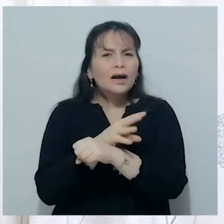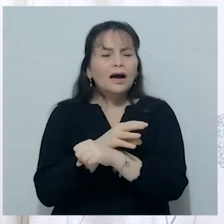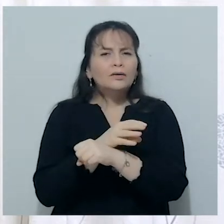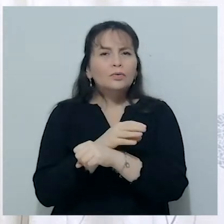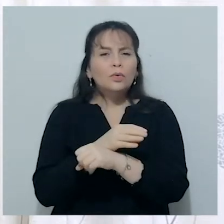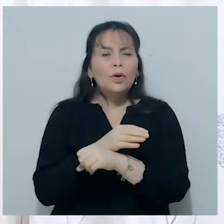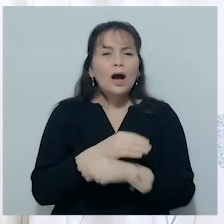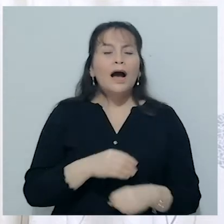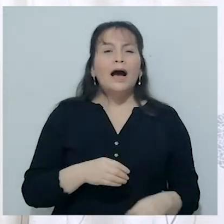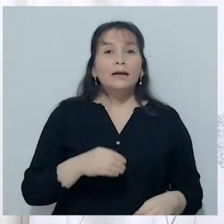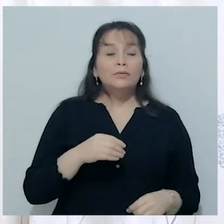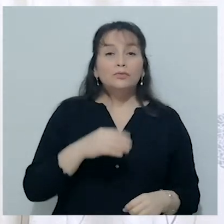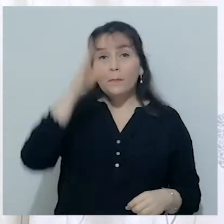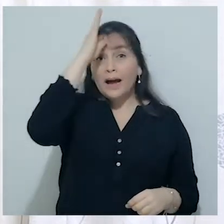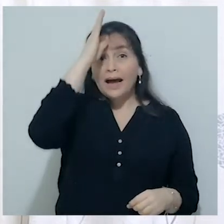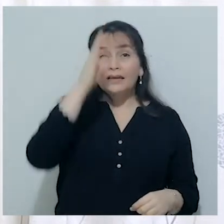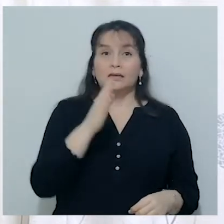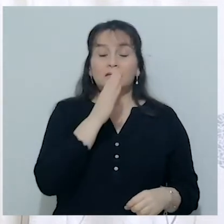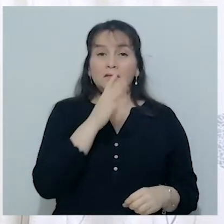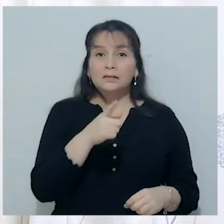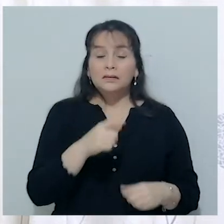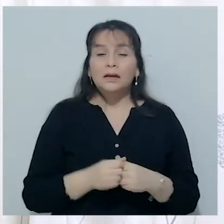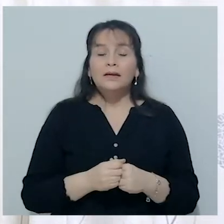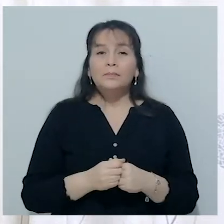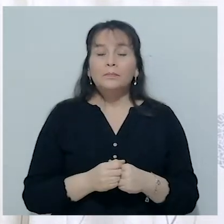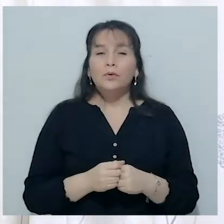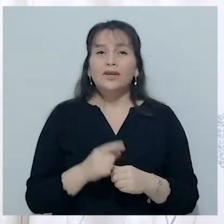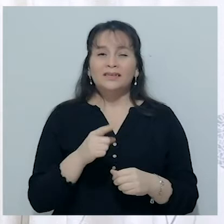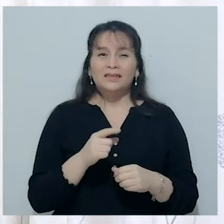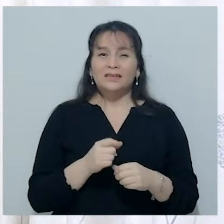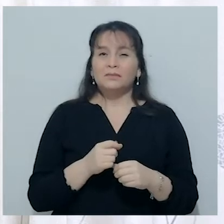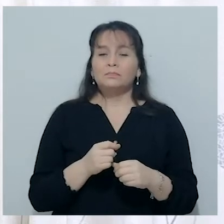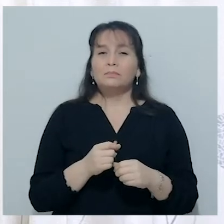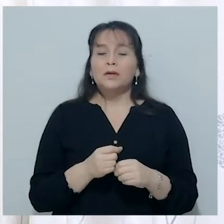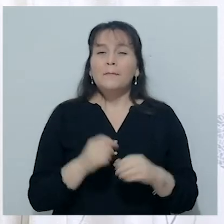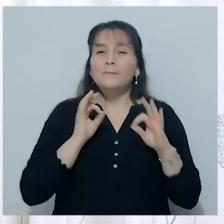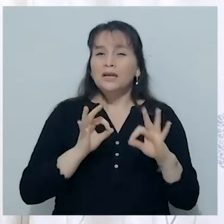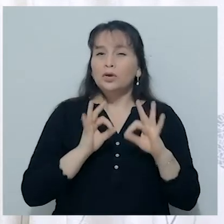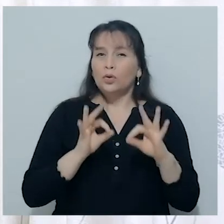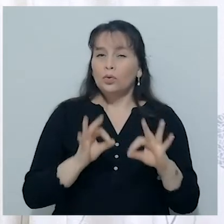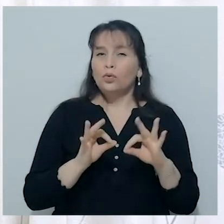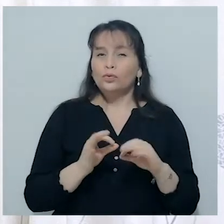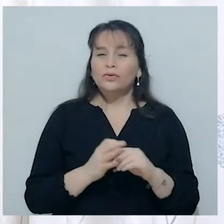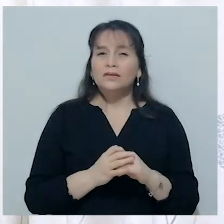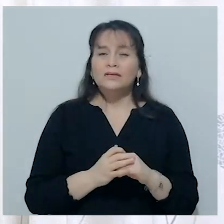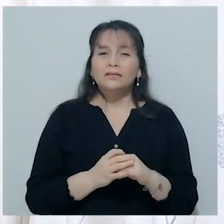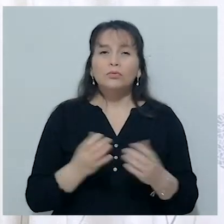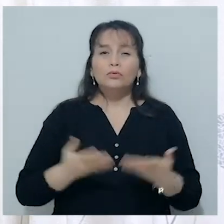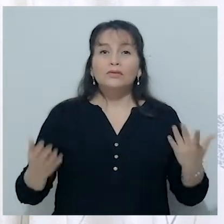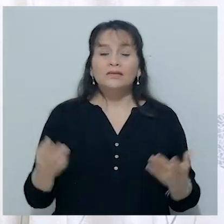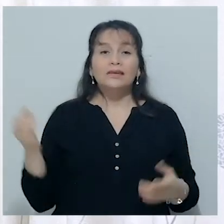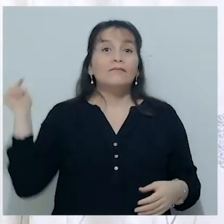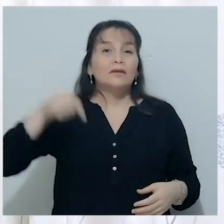está exhortando a las cabezas de hogar para que cuiden a sus familias frente a estas corrientes peligrosas que pretenden